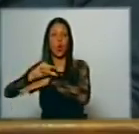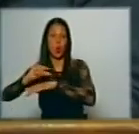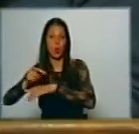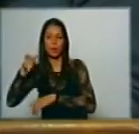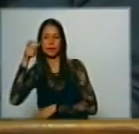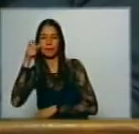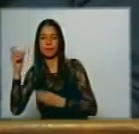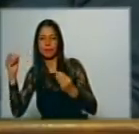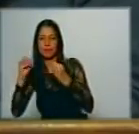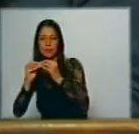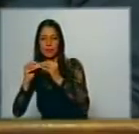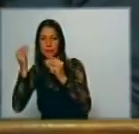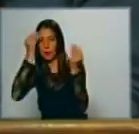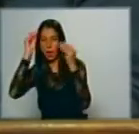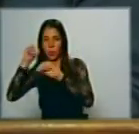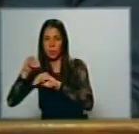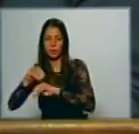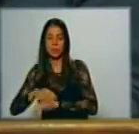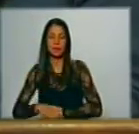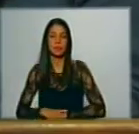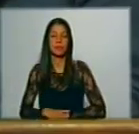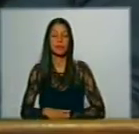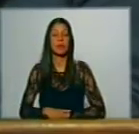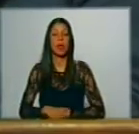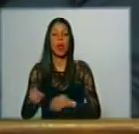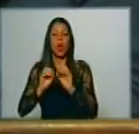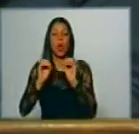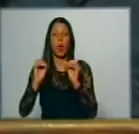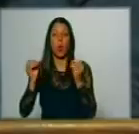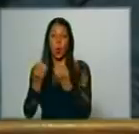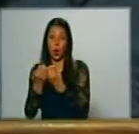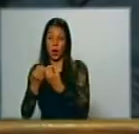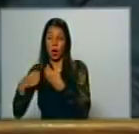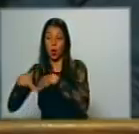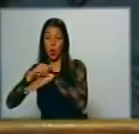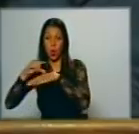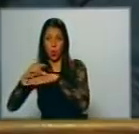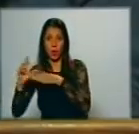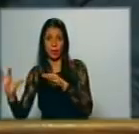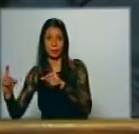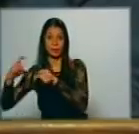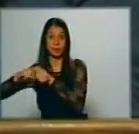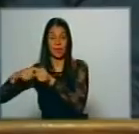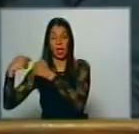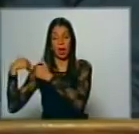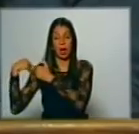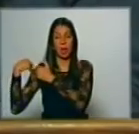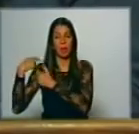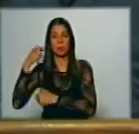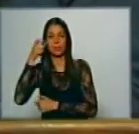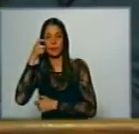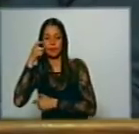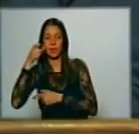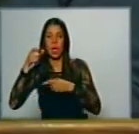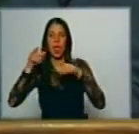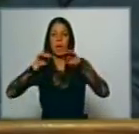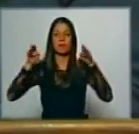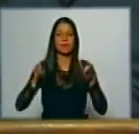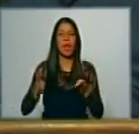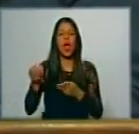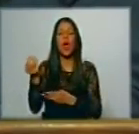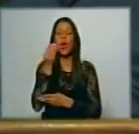competentes en la materia. El órgano del Ejecutivo Nacional responsable de los comités locales